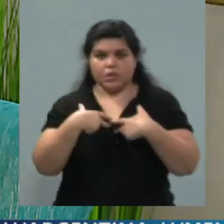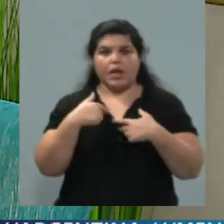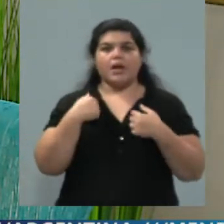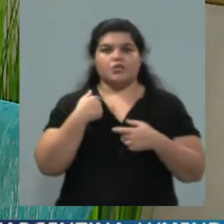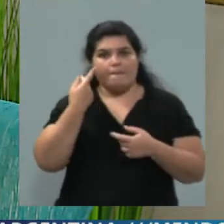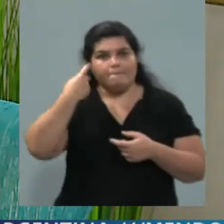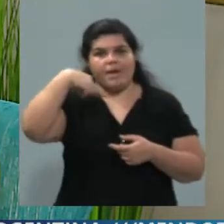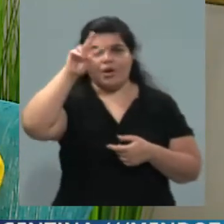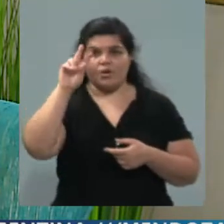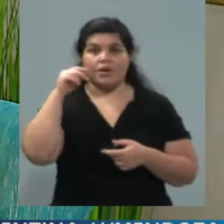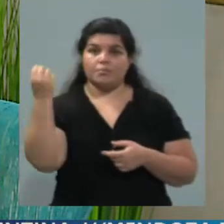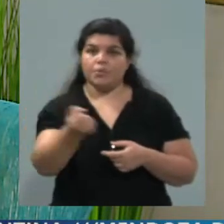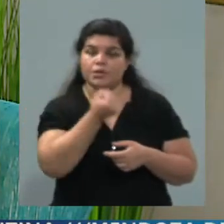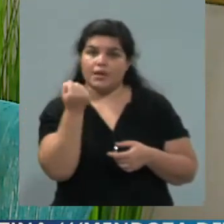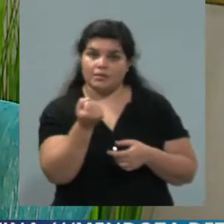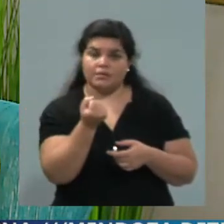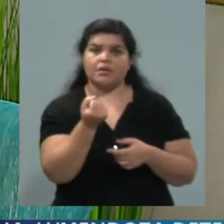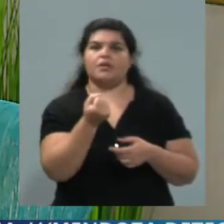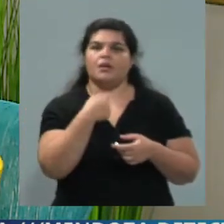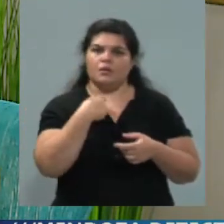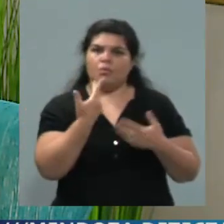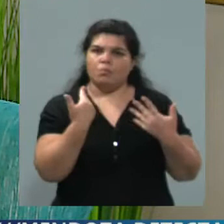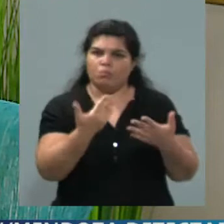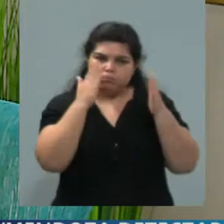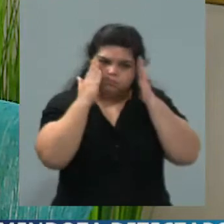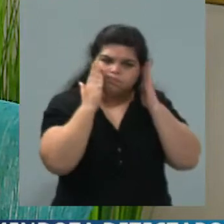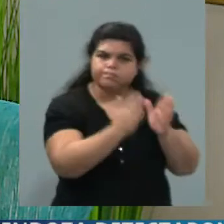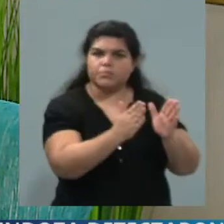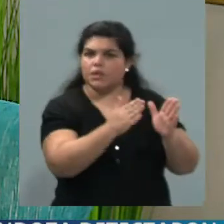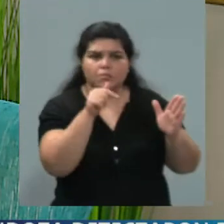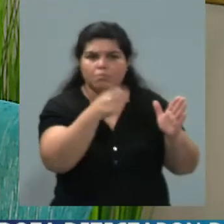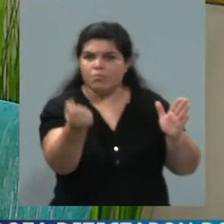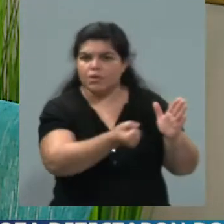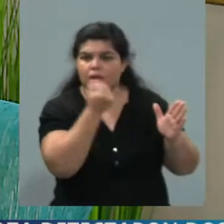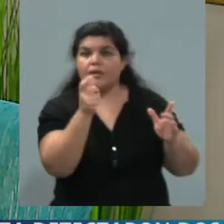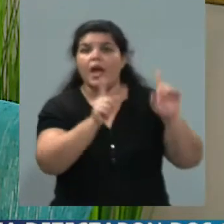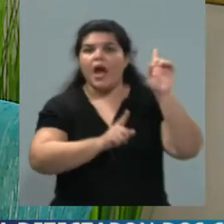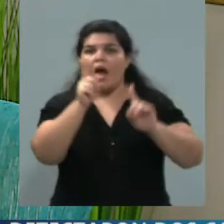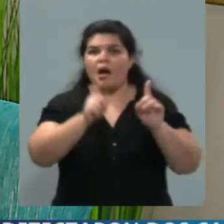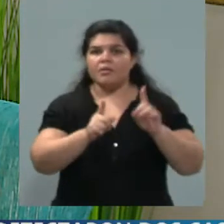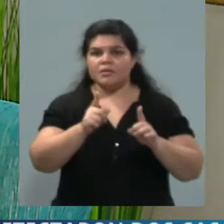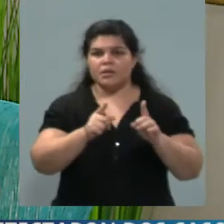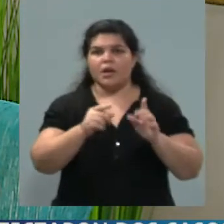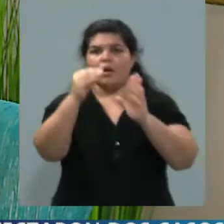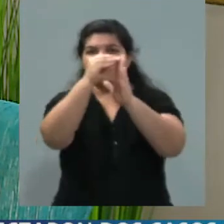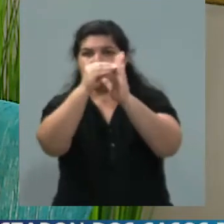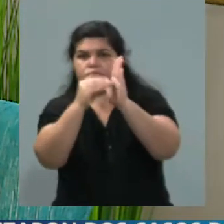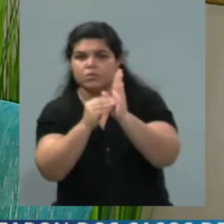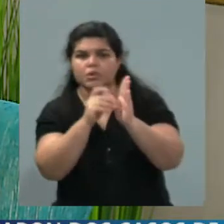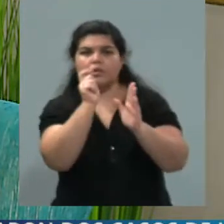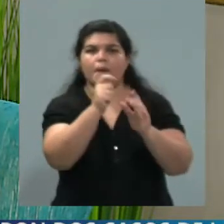necesitan ser contemplados. Pero además hablaba de el error que se puede cometer a la hora de las prioridades que no han sido tomados en cuenta porque